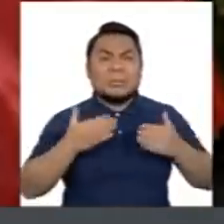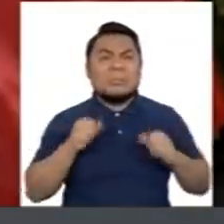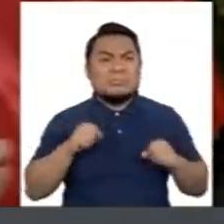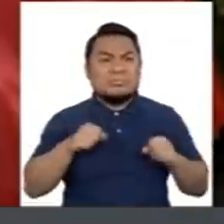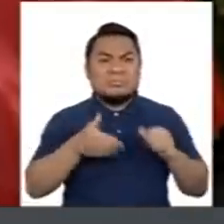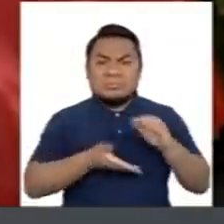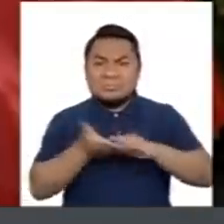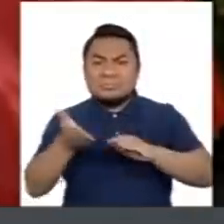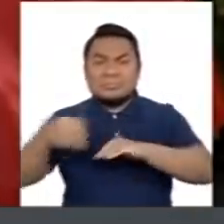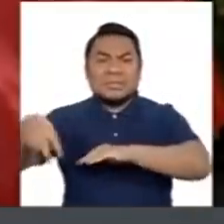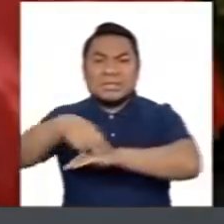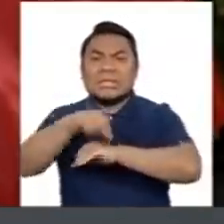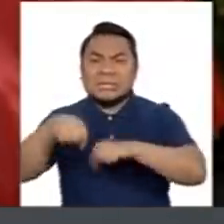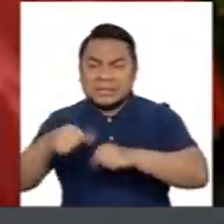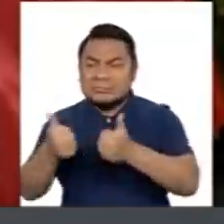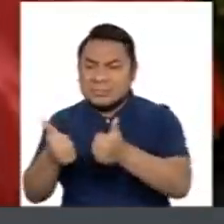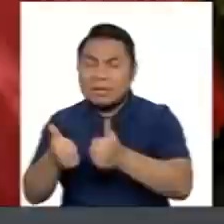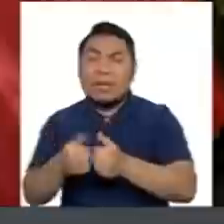y gente que no está de acuerdo y se